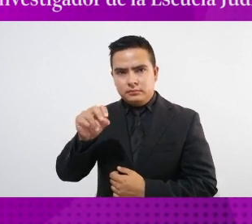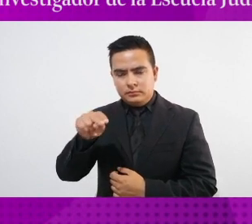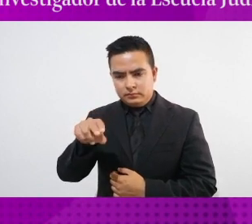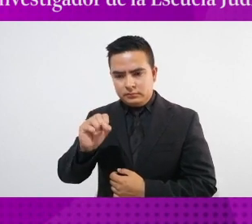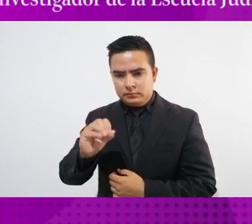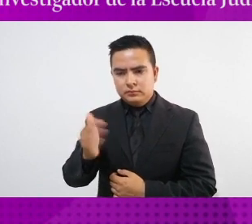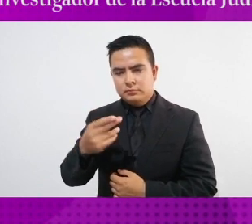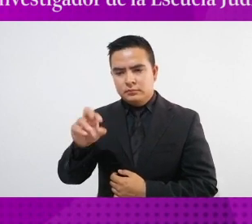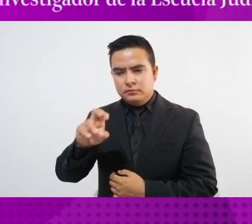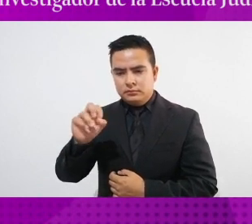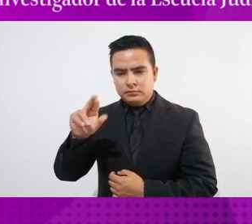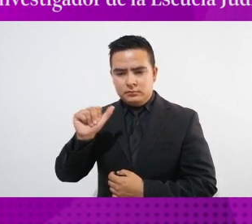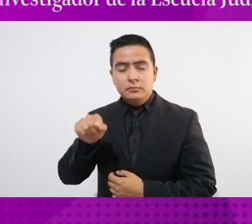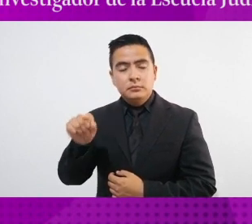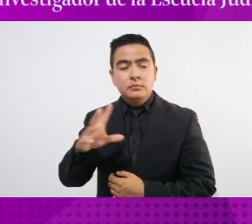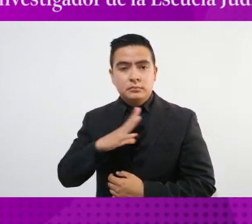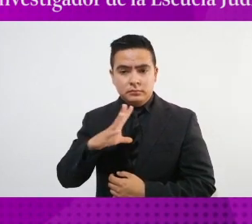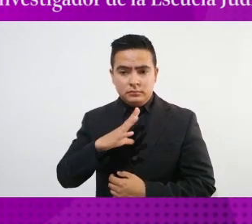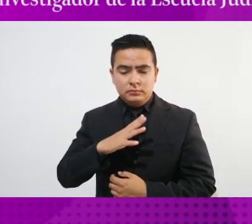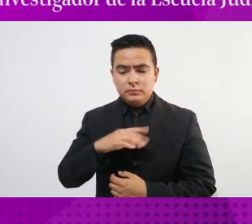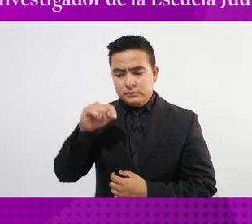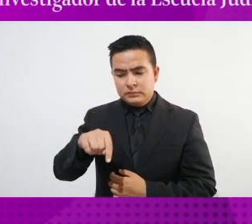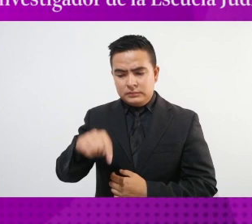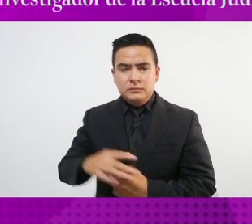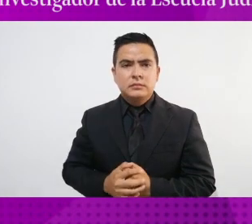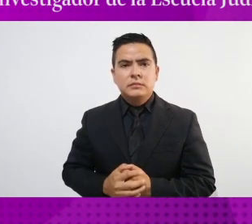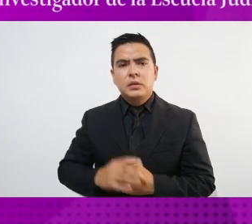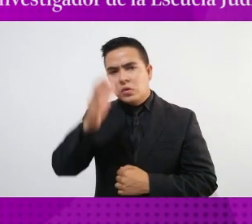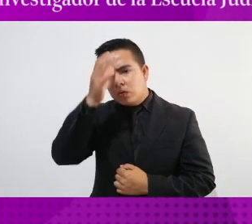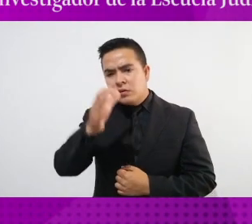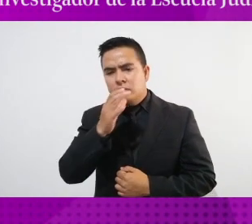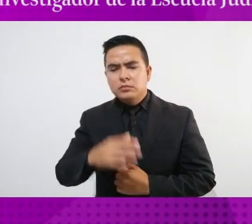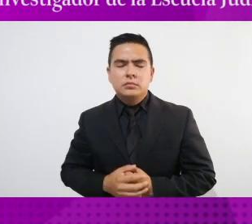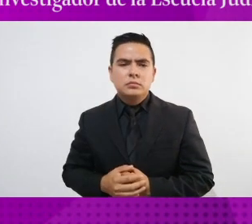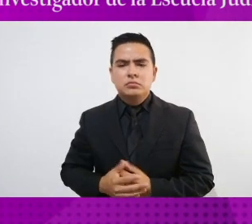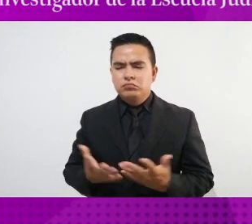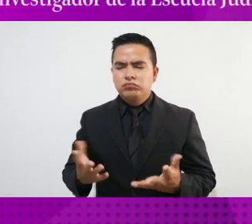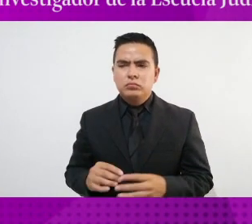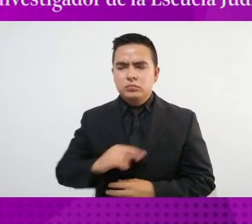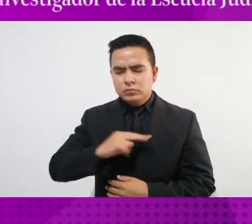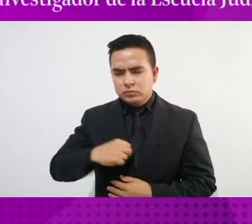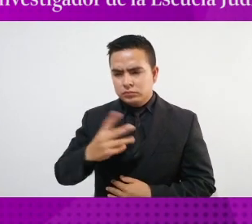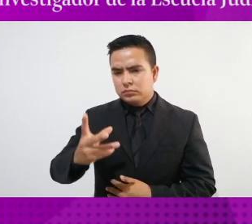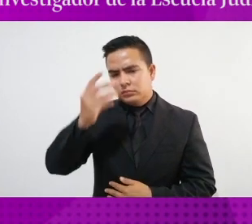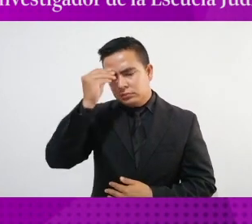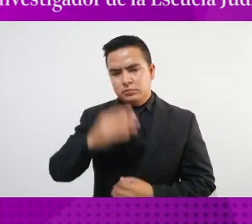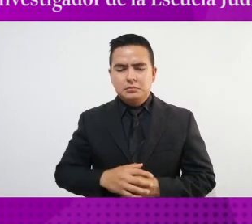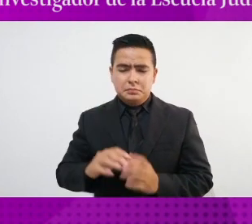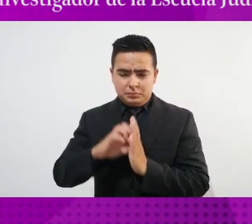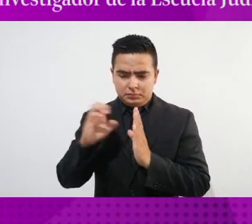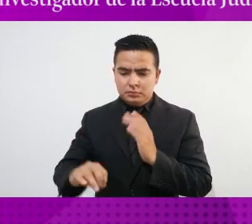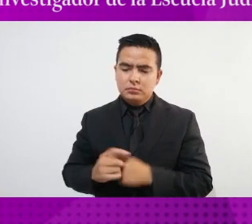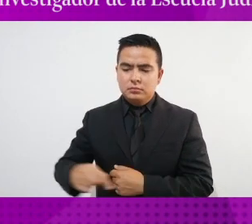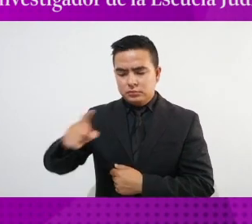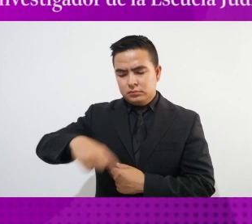Alfonso Herrera García, precisamente sobre el poder legislativo en Coahuila. Doctor, quienes